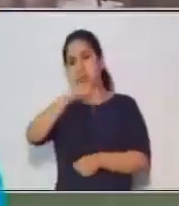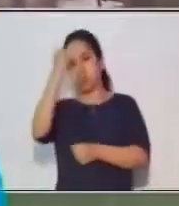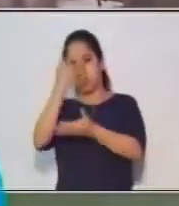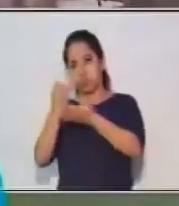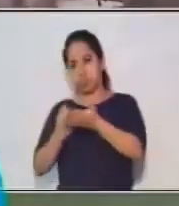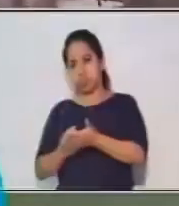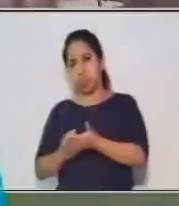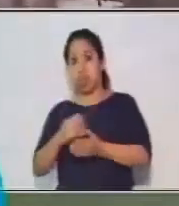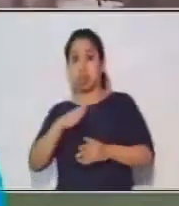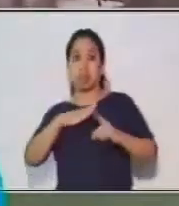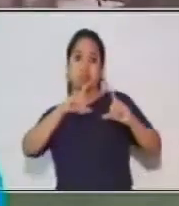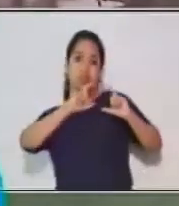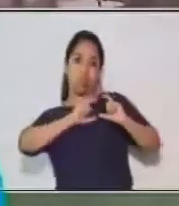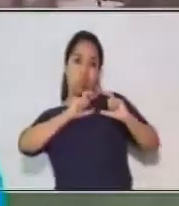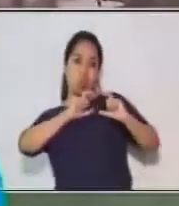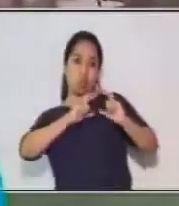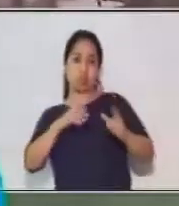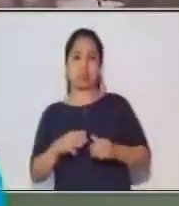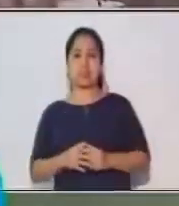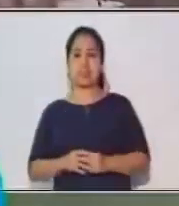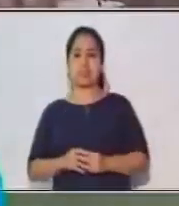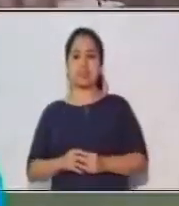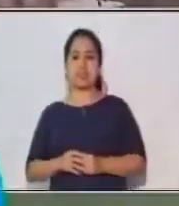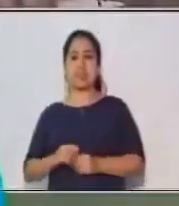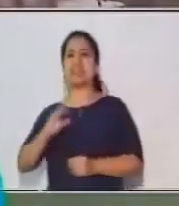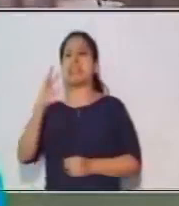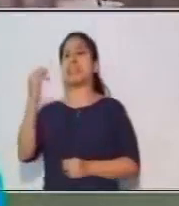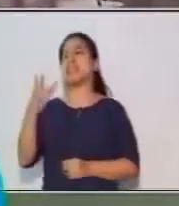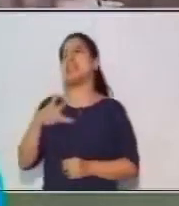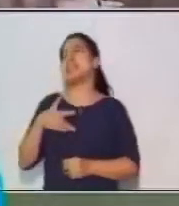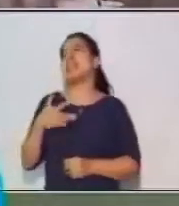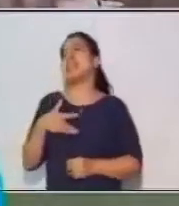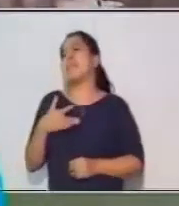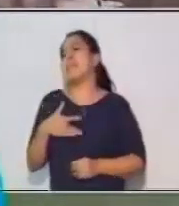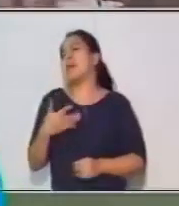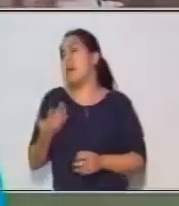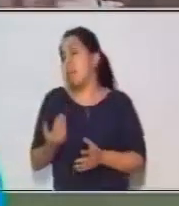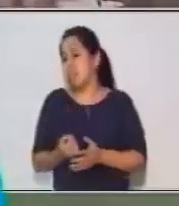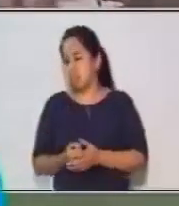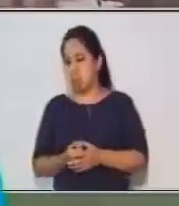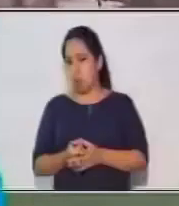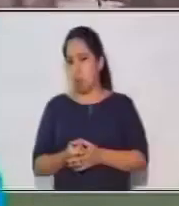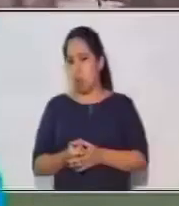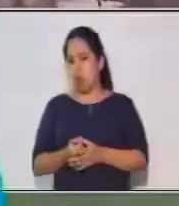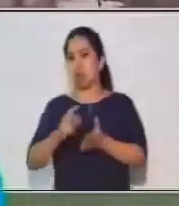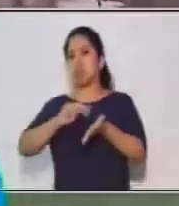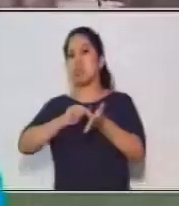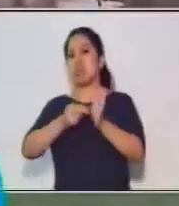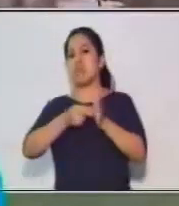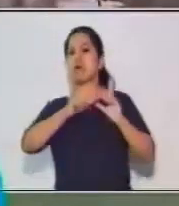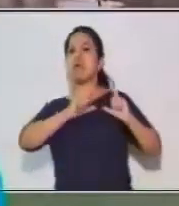Tenemos un corazón. A ver, ¿qué sentimiento puede representar el corazón?